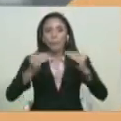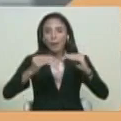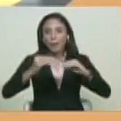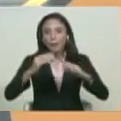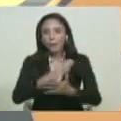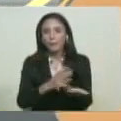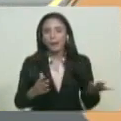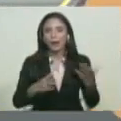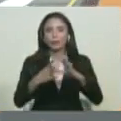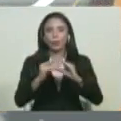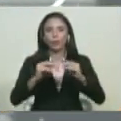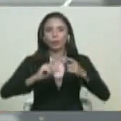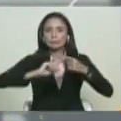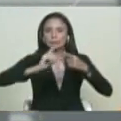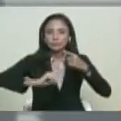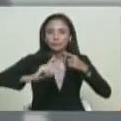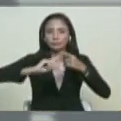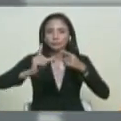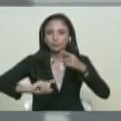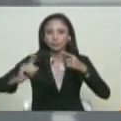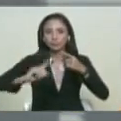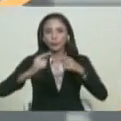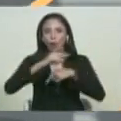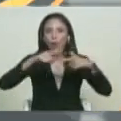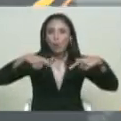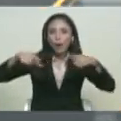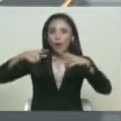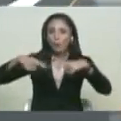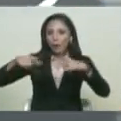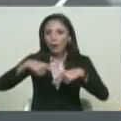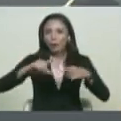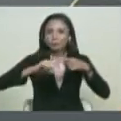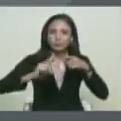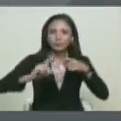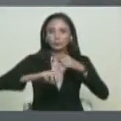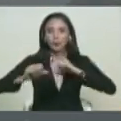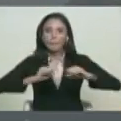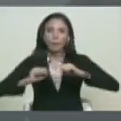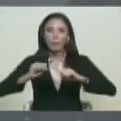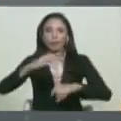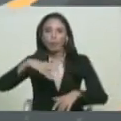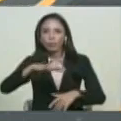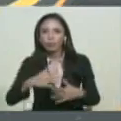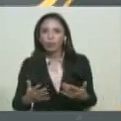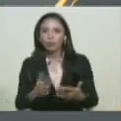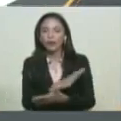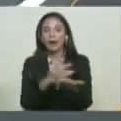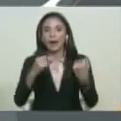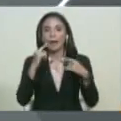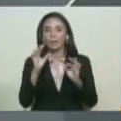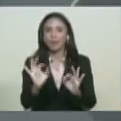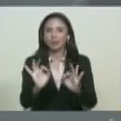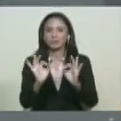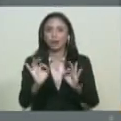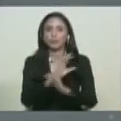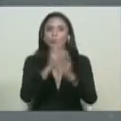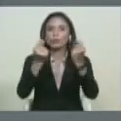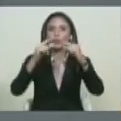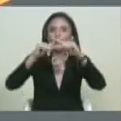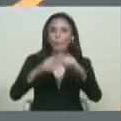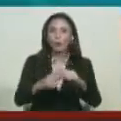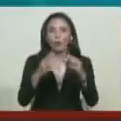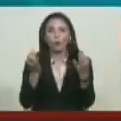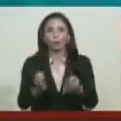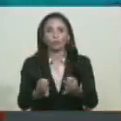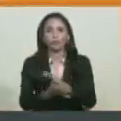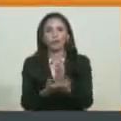estén los sensores del epicentro donde se originó el sismo, más exacto es el cálculo